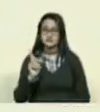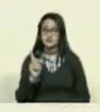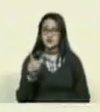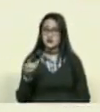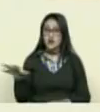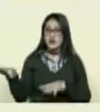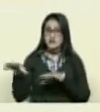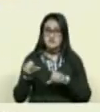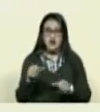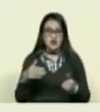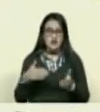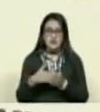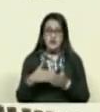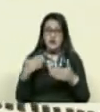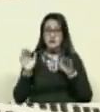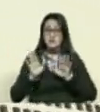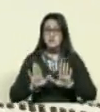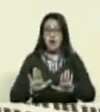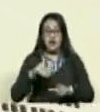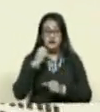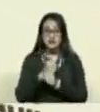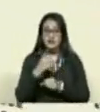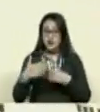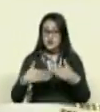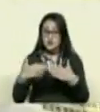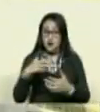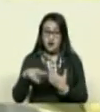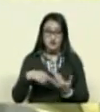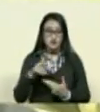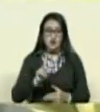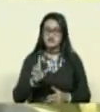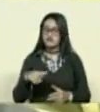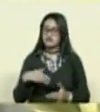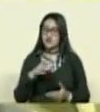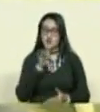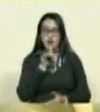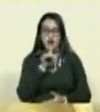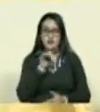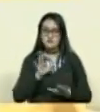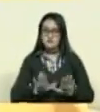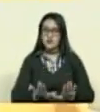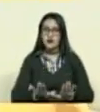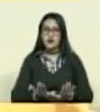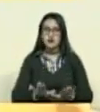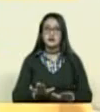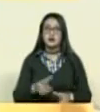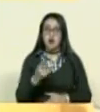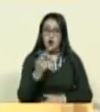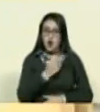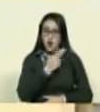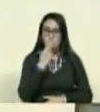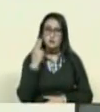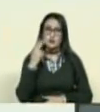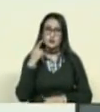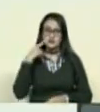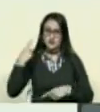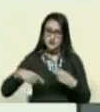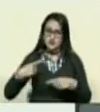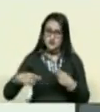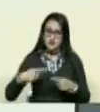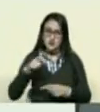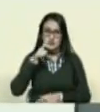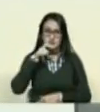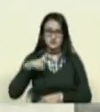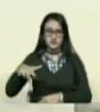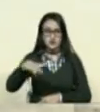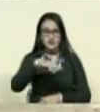que detengan el trabajo que viene realizando la Revolución Bolivariana y que además se refleja en el compromiso diario con la